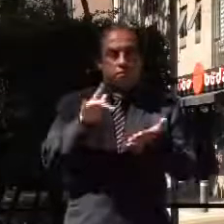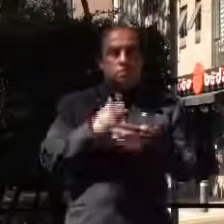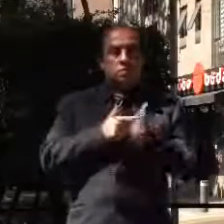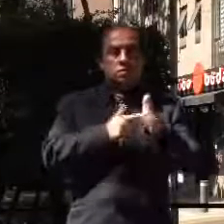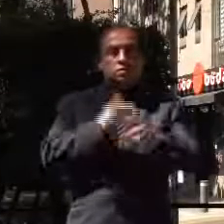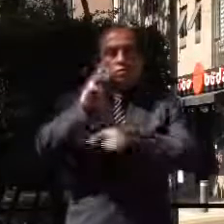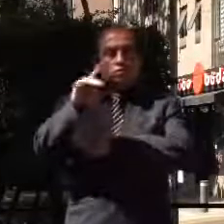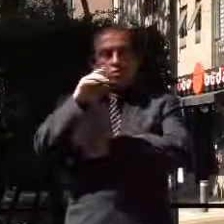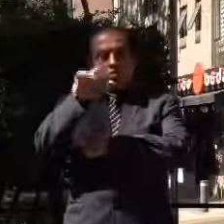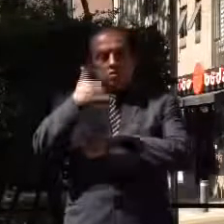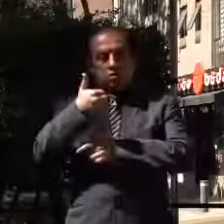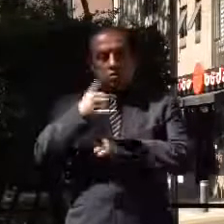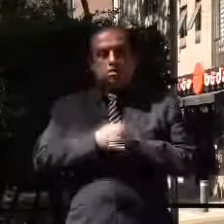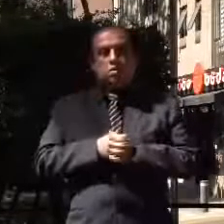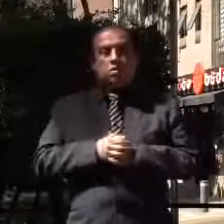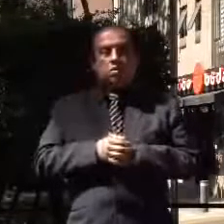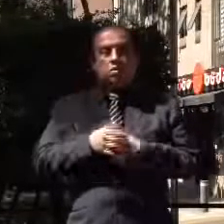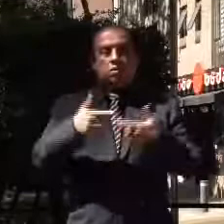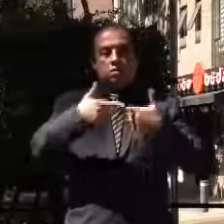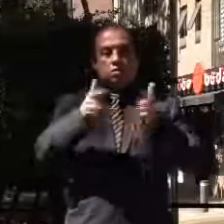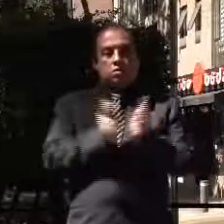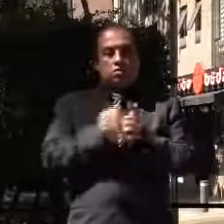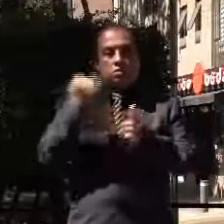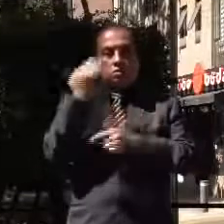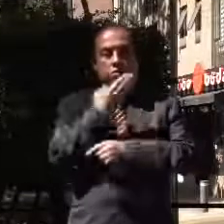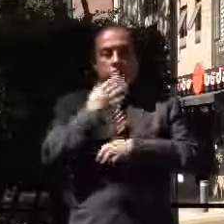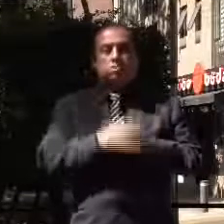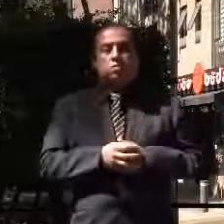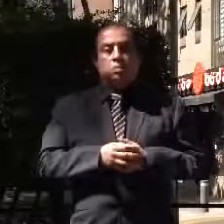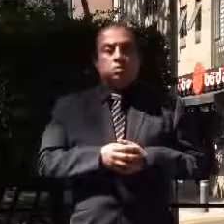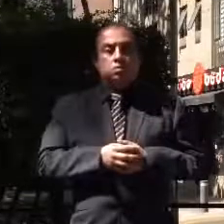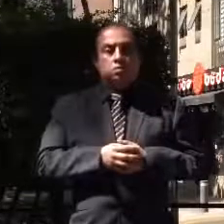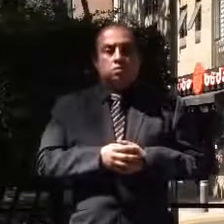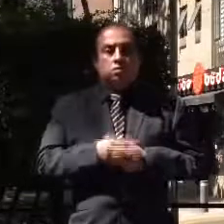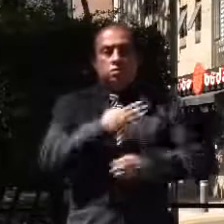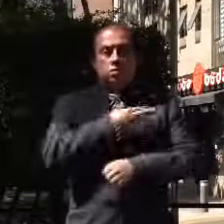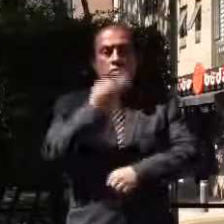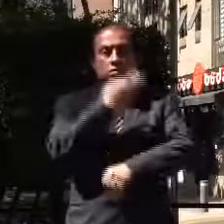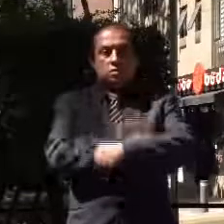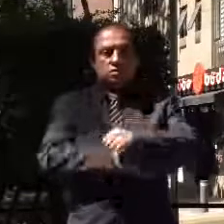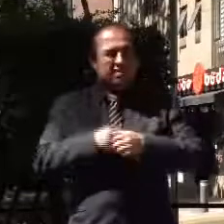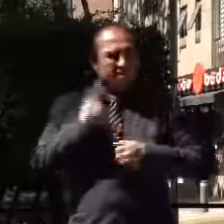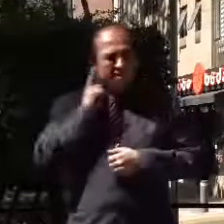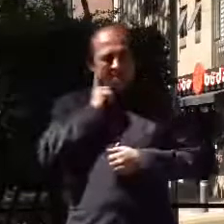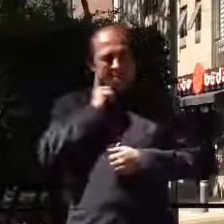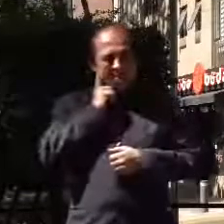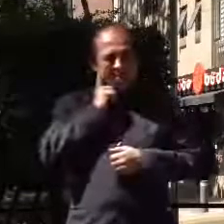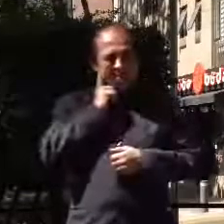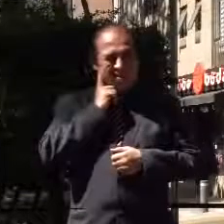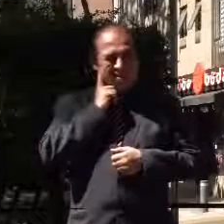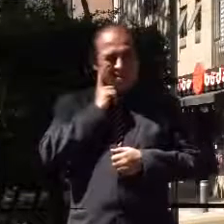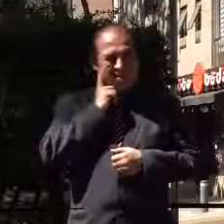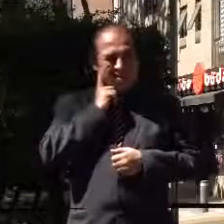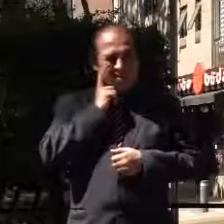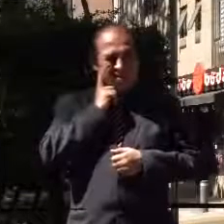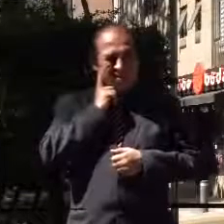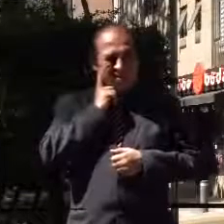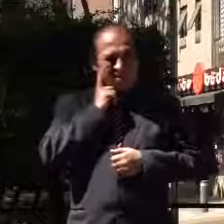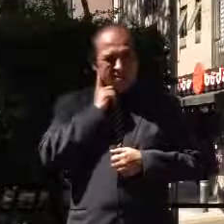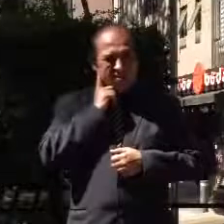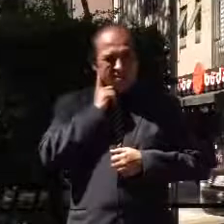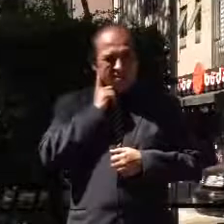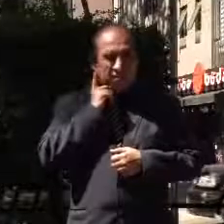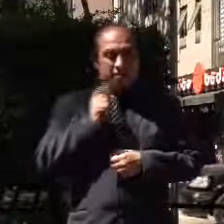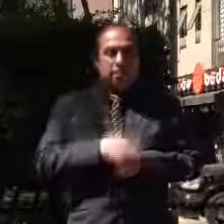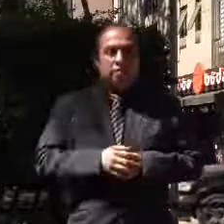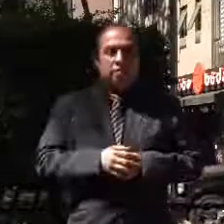Wendy Roa de Grupo Imagen. Hola, buenas tardes. La primera pregunta sería para el alcalde. Ahora con lo que se está realizando, con